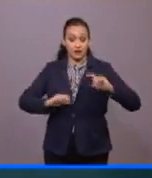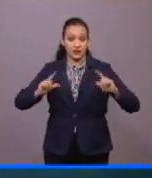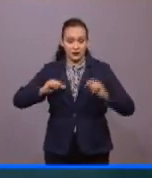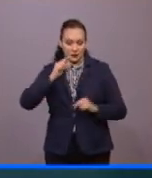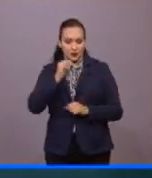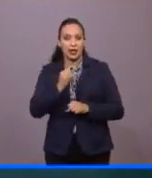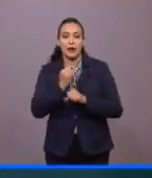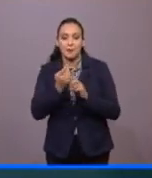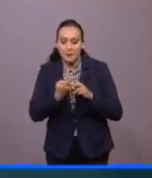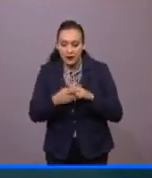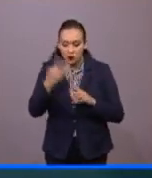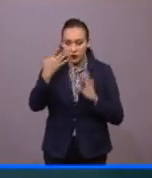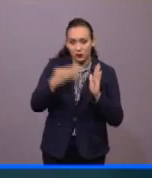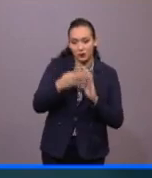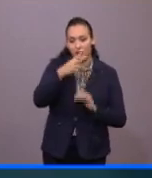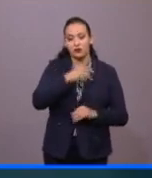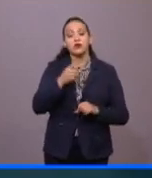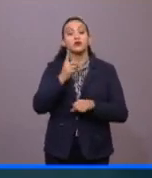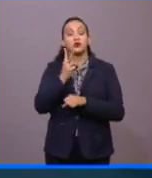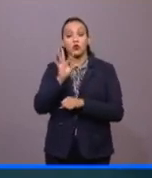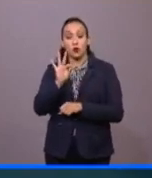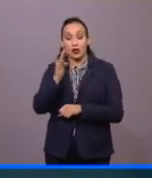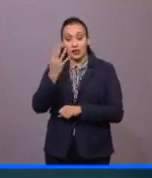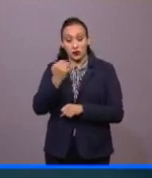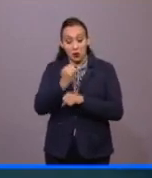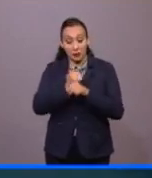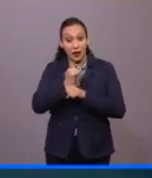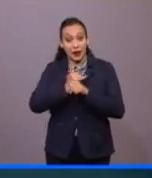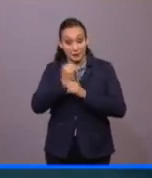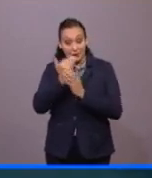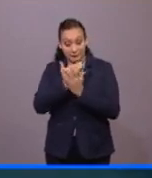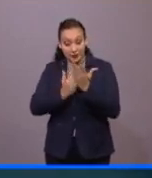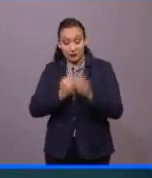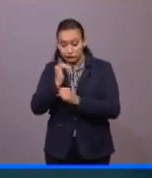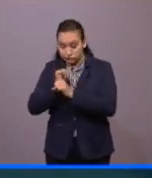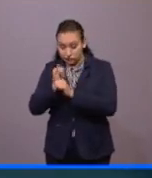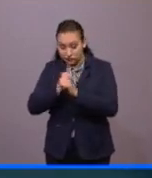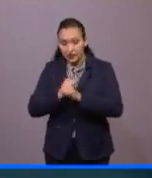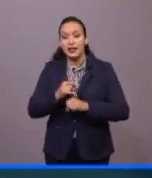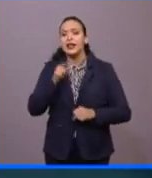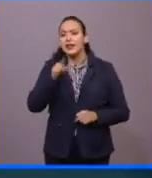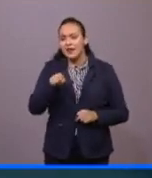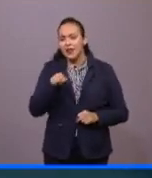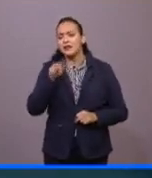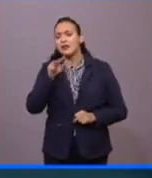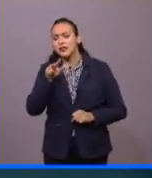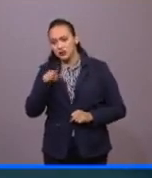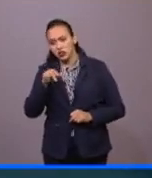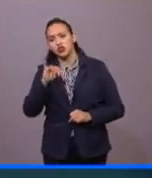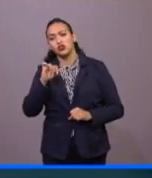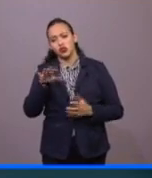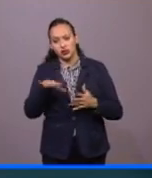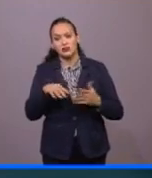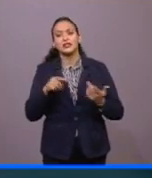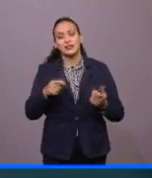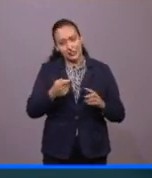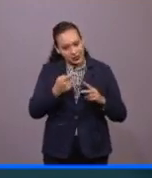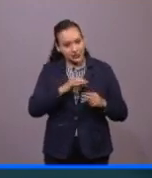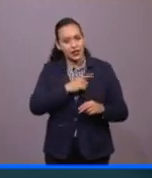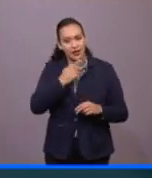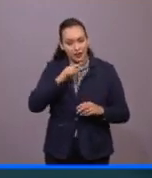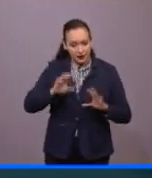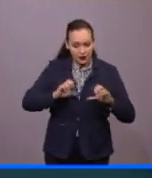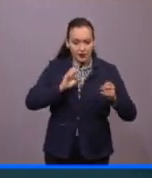República inició 4.249 investigaciones por este delito, de las cuales solo 18 fueron